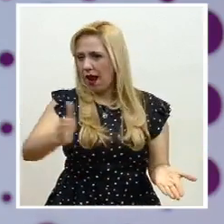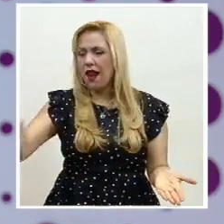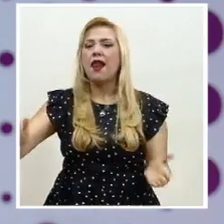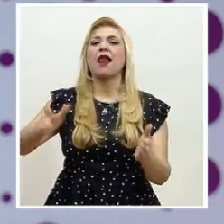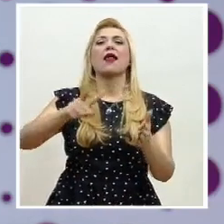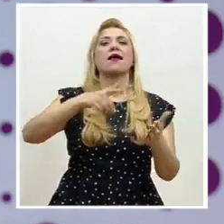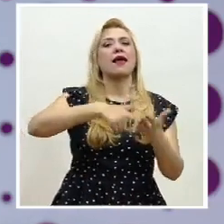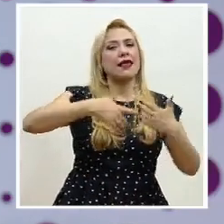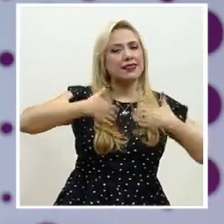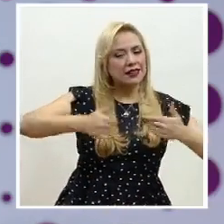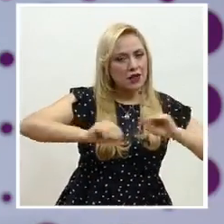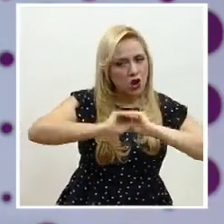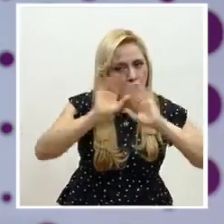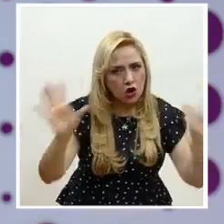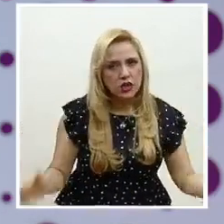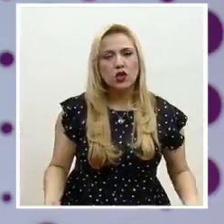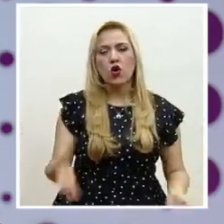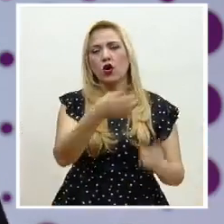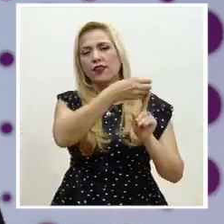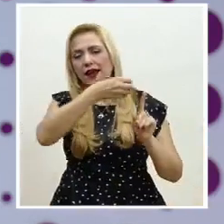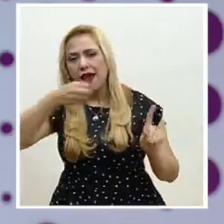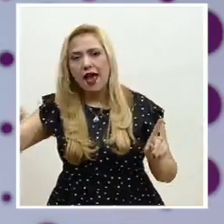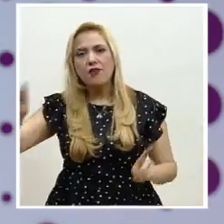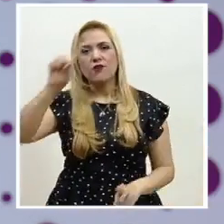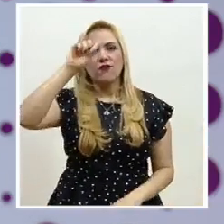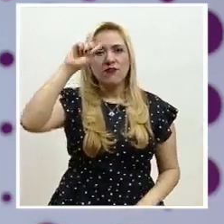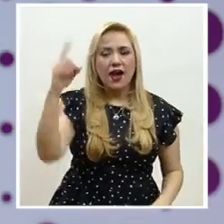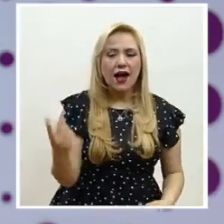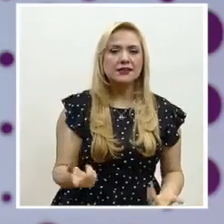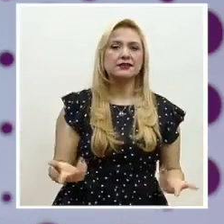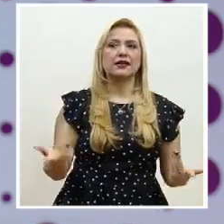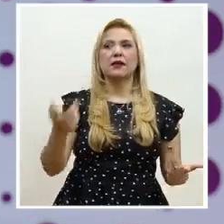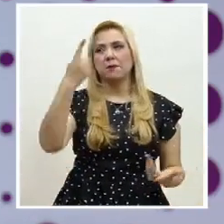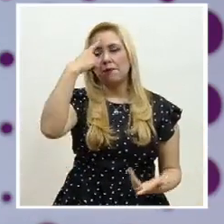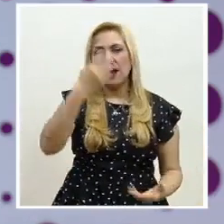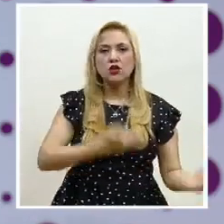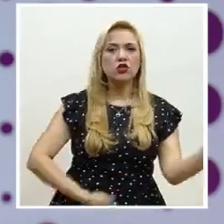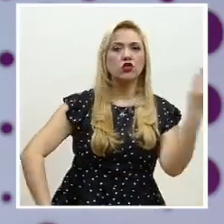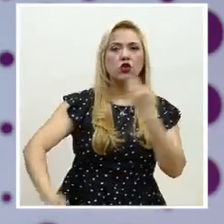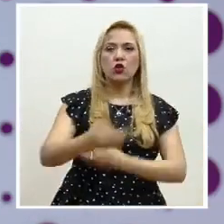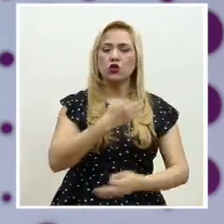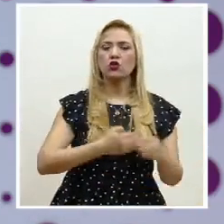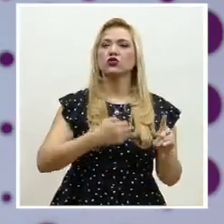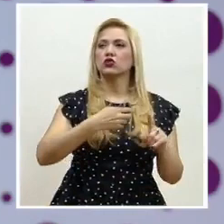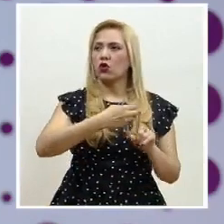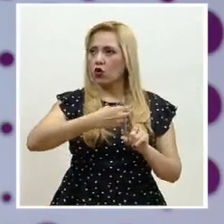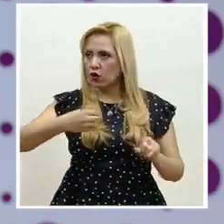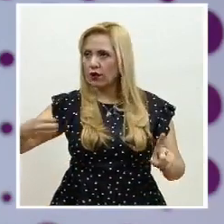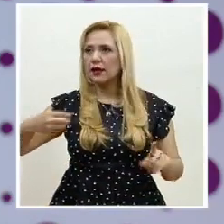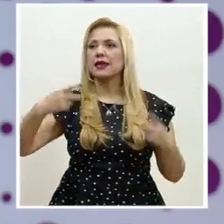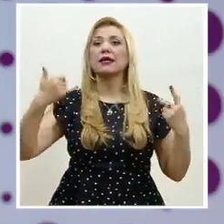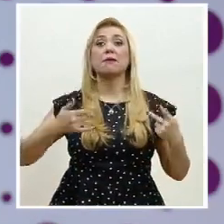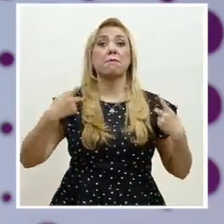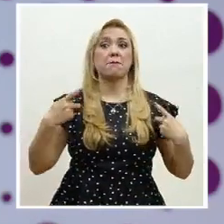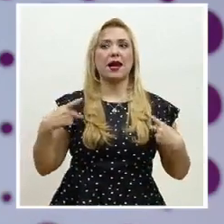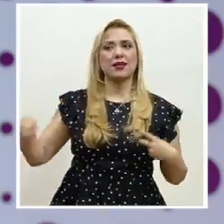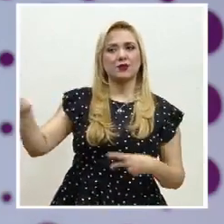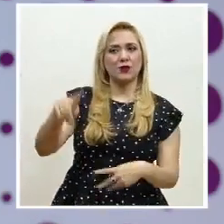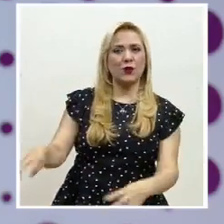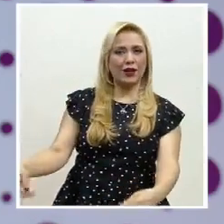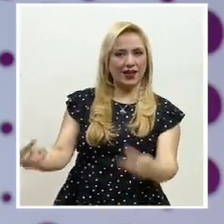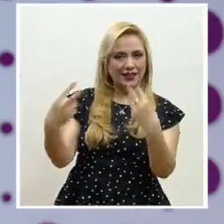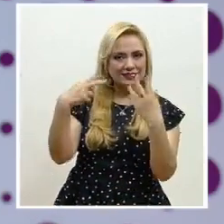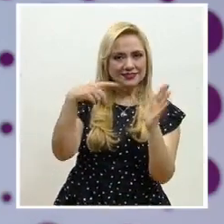de seguir, ¿no? Y que uniforme las sentencias de todas y de todos nosotros también para la sociedad.